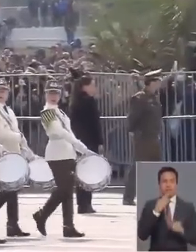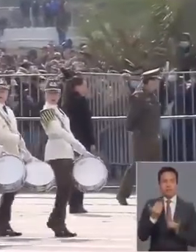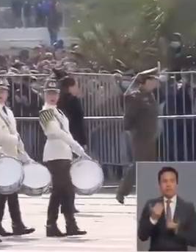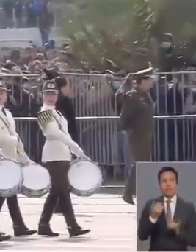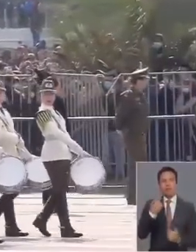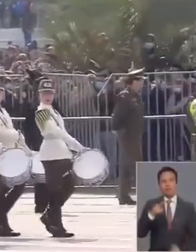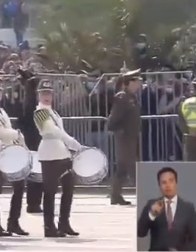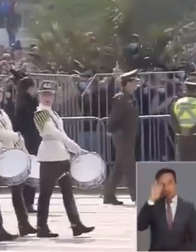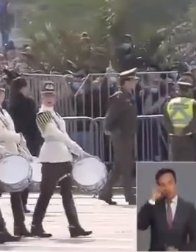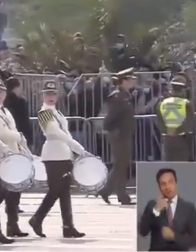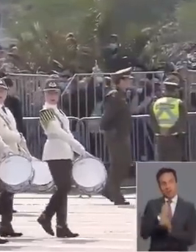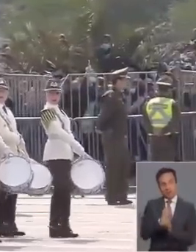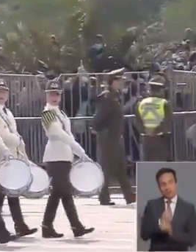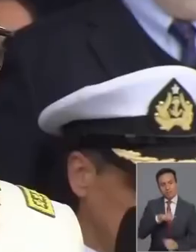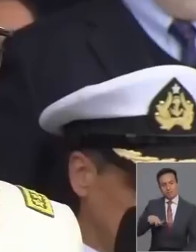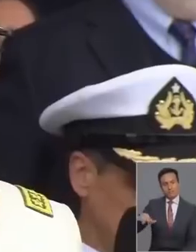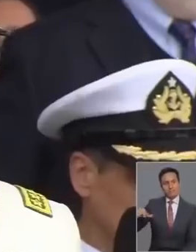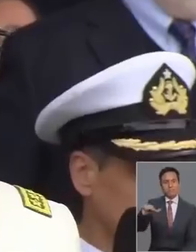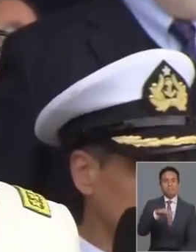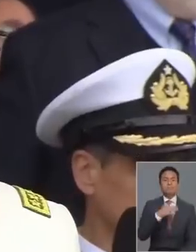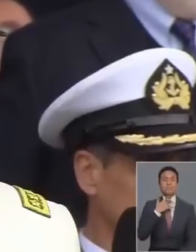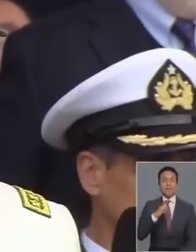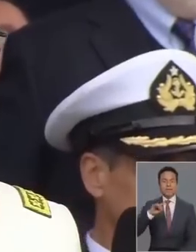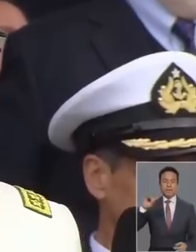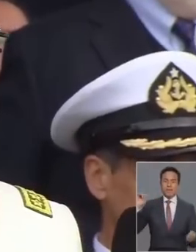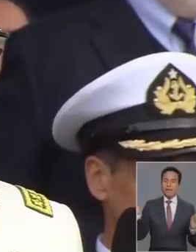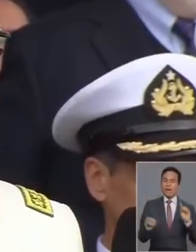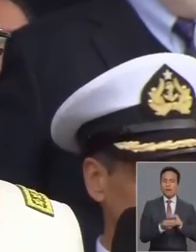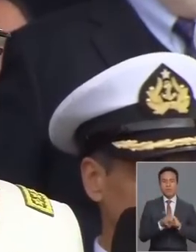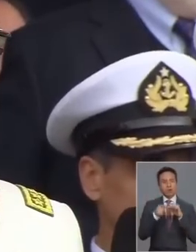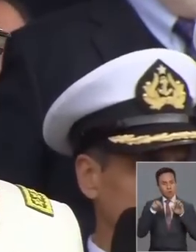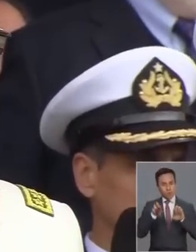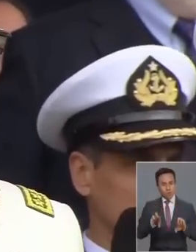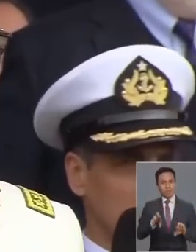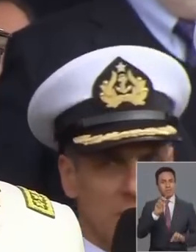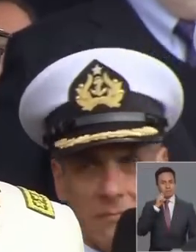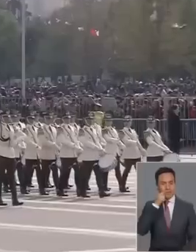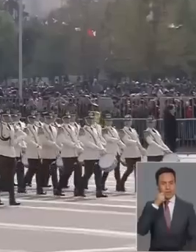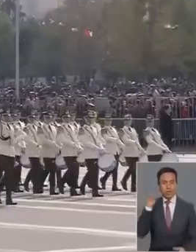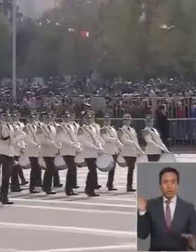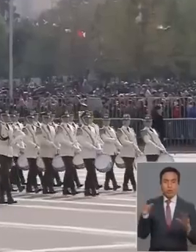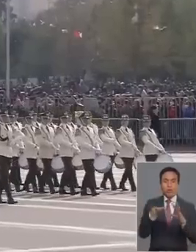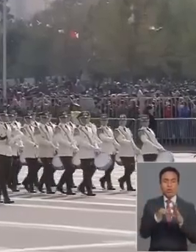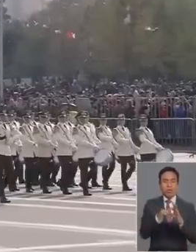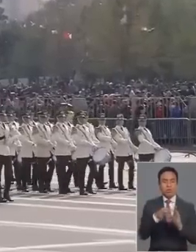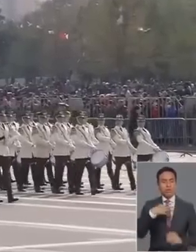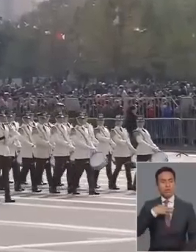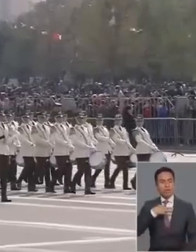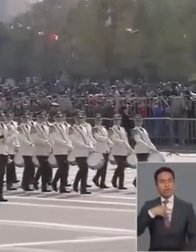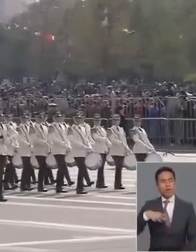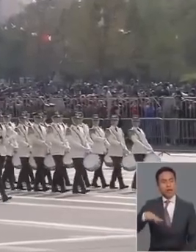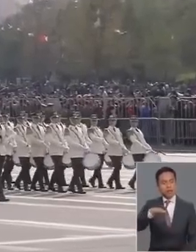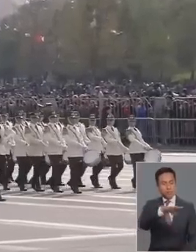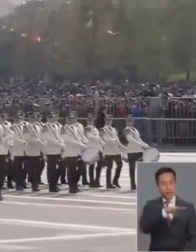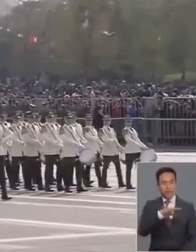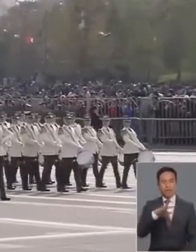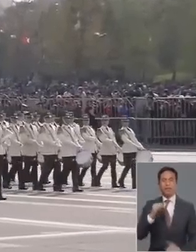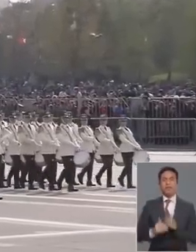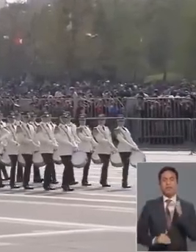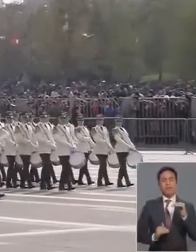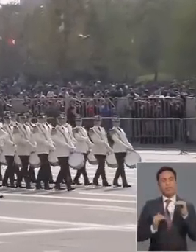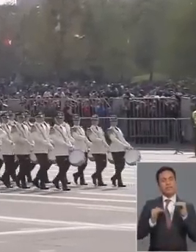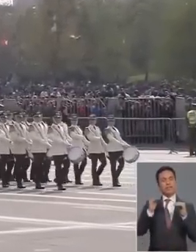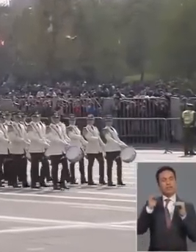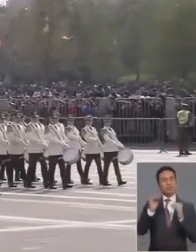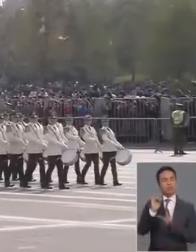y cuero de una mochila de campaña. Señores, qué belleza, conservan la doctrina,